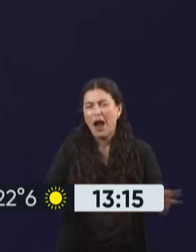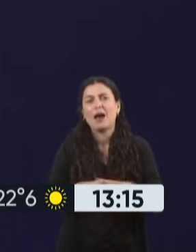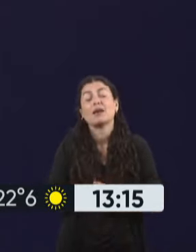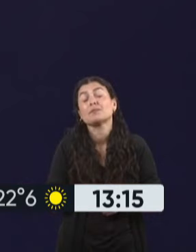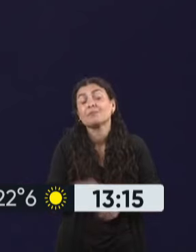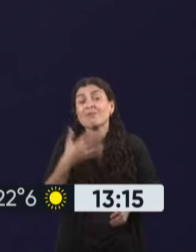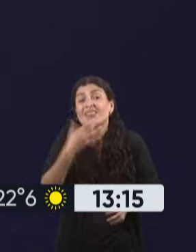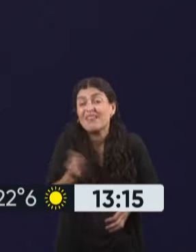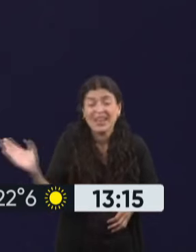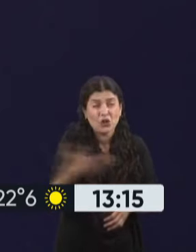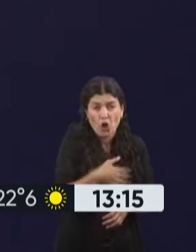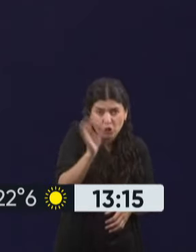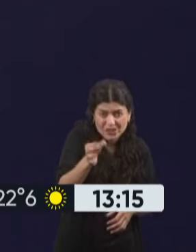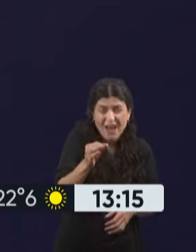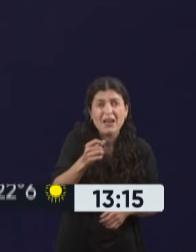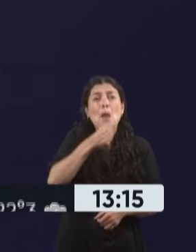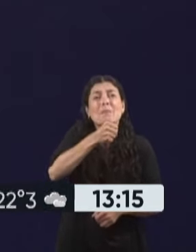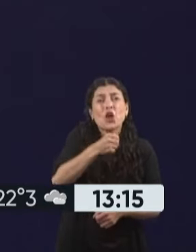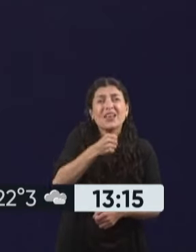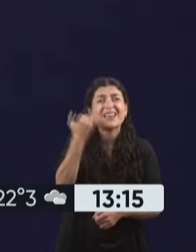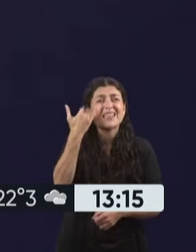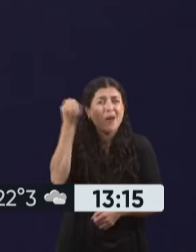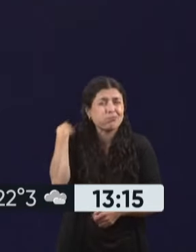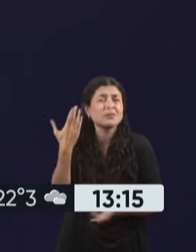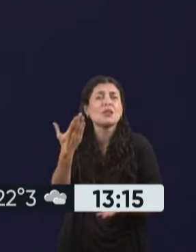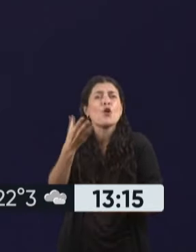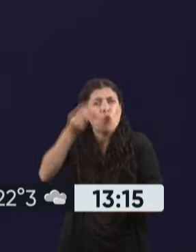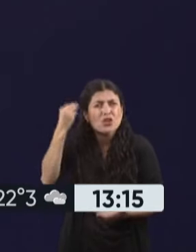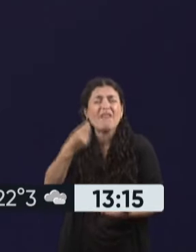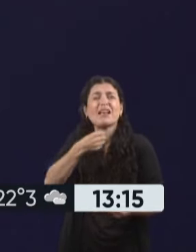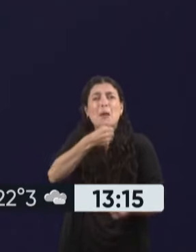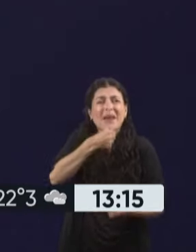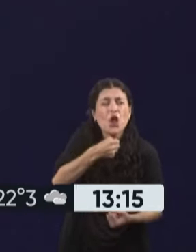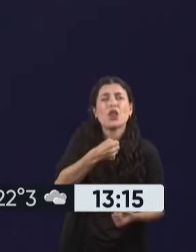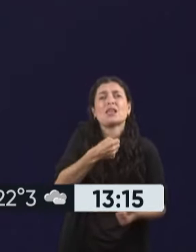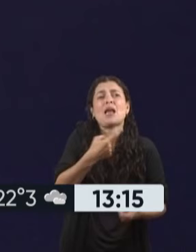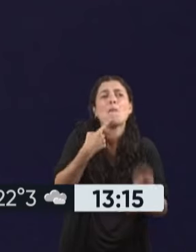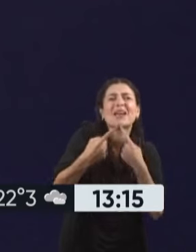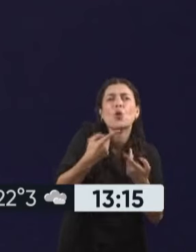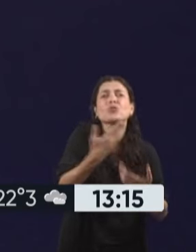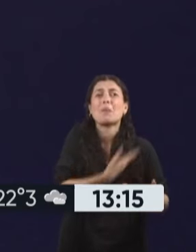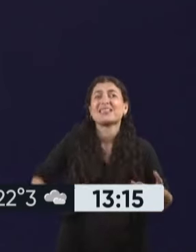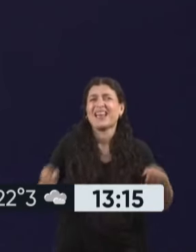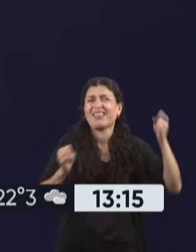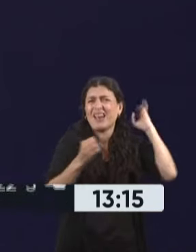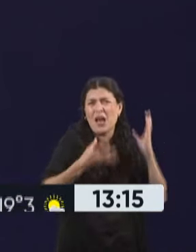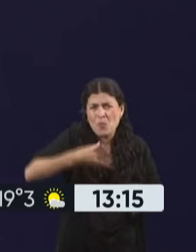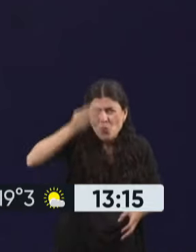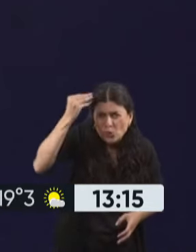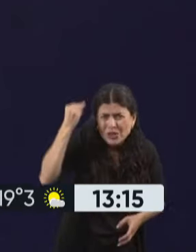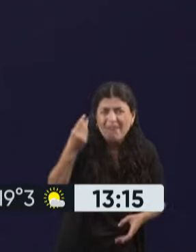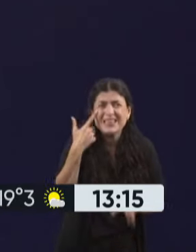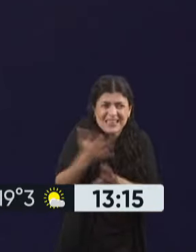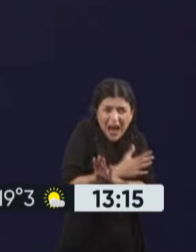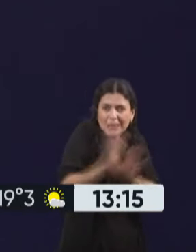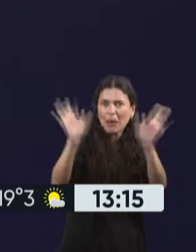entrevistado al presidente, no solo ahora, sino de antes de ser presidente y antes de ser incluso diputado, ninguna entrevista